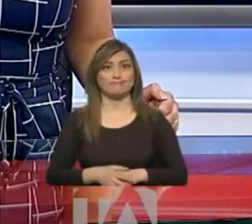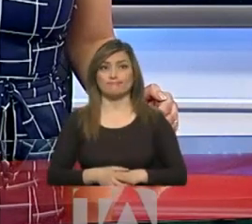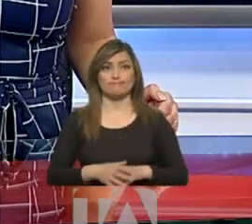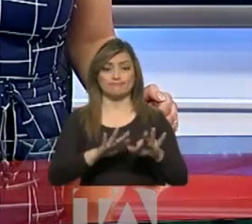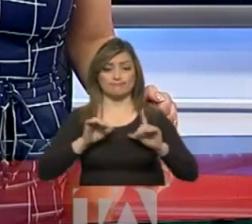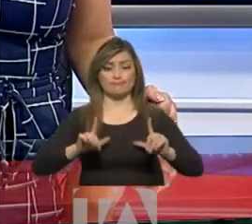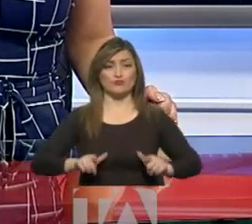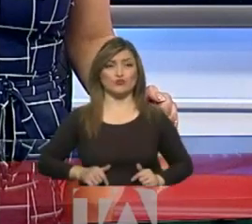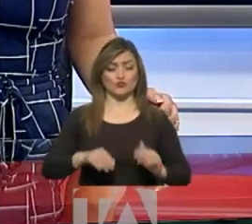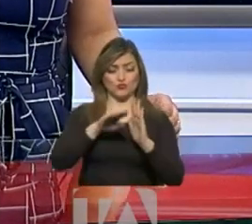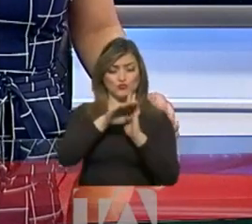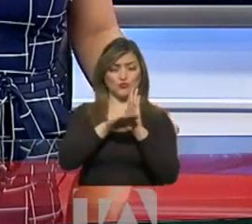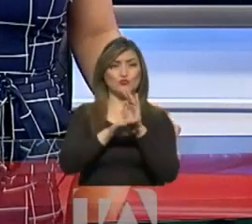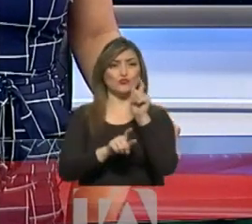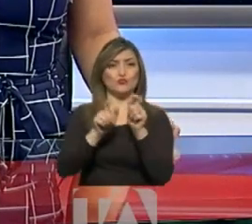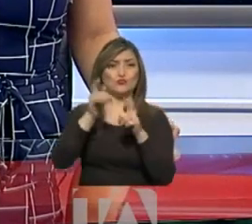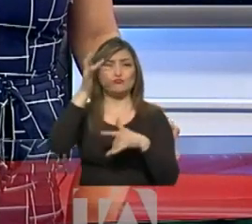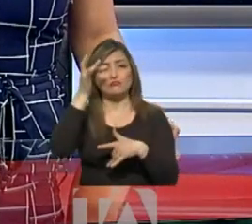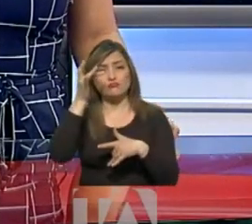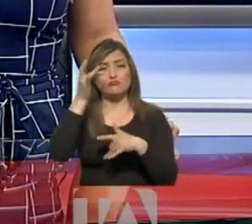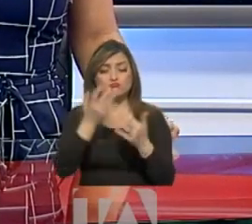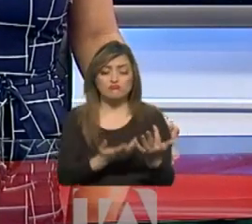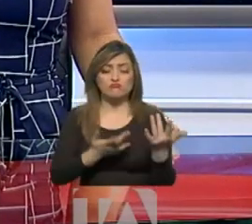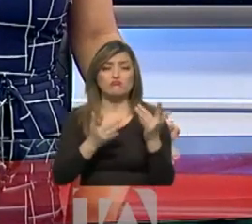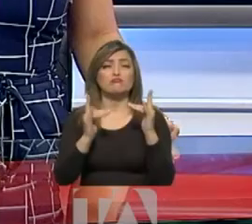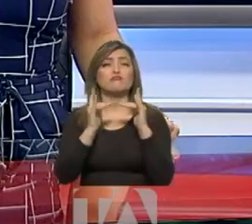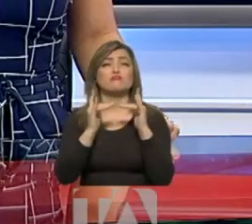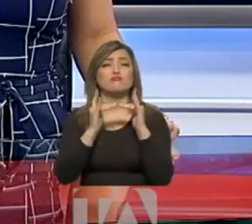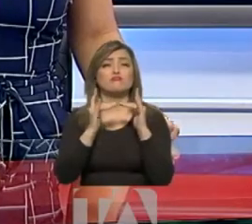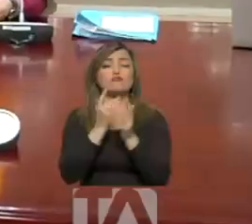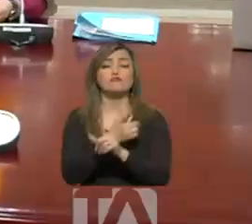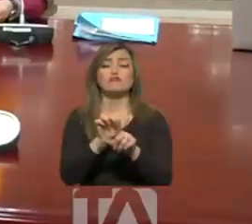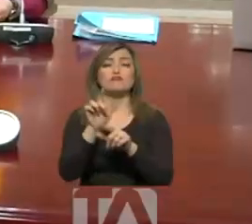hay una larga lista de pacientes esperando cama para cuidados intensivos.